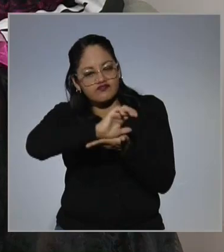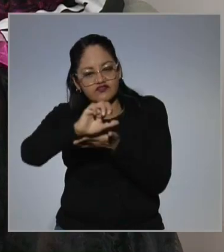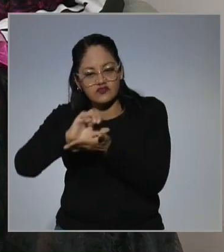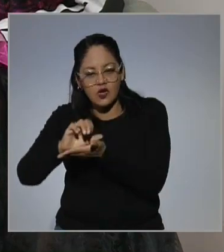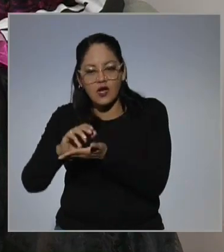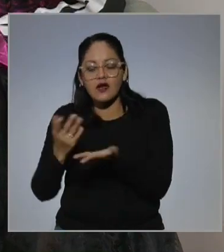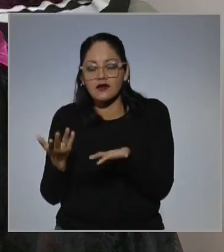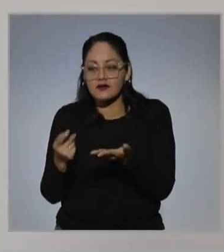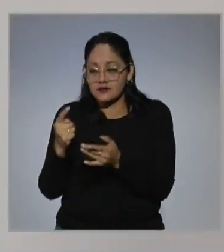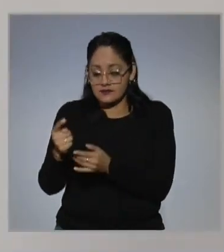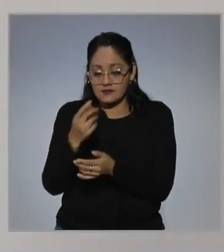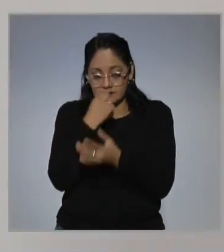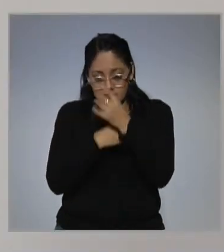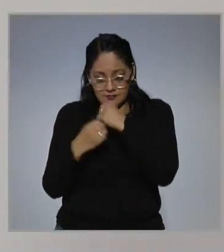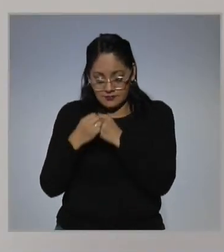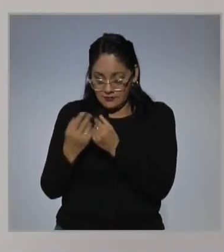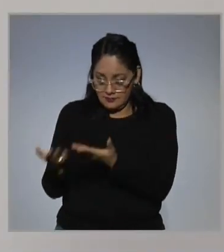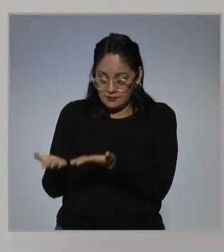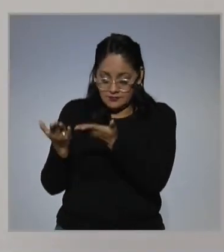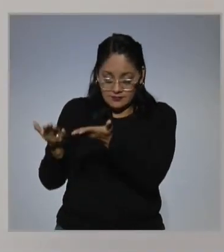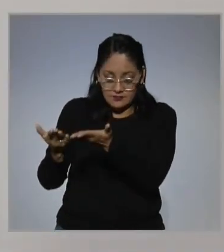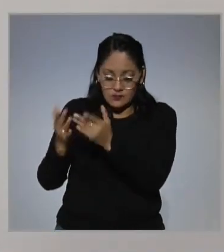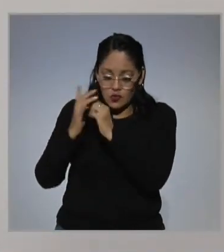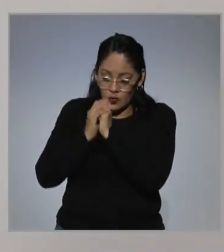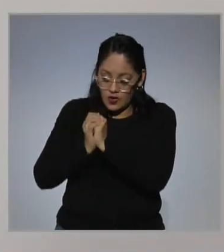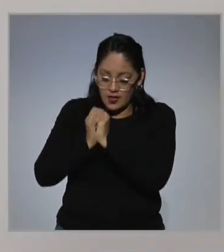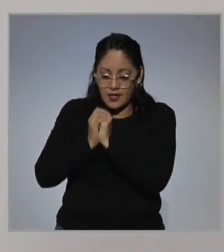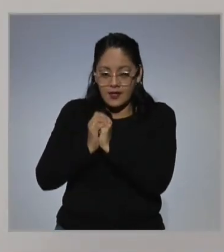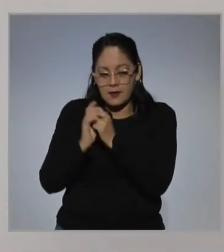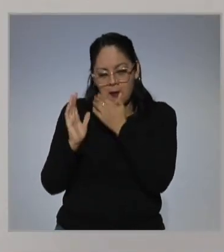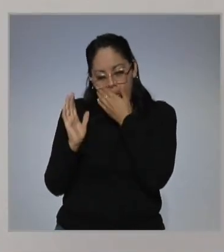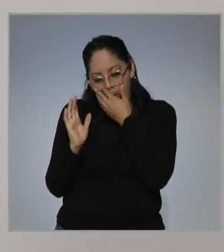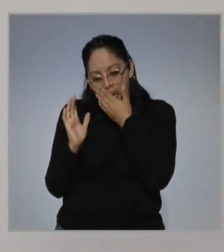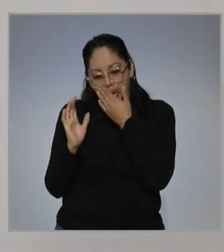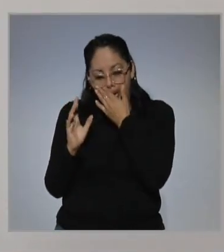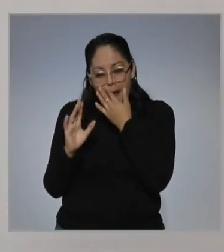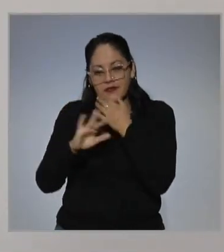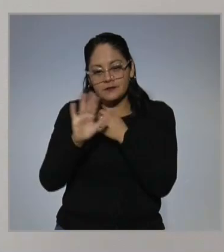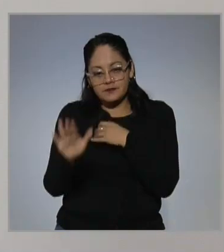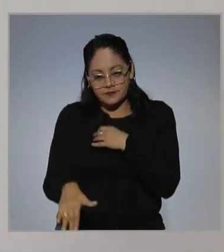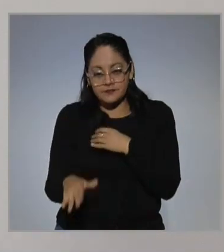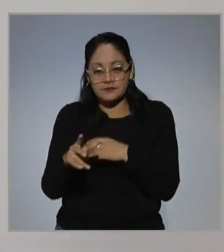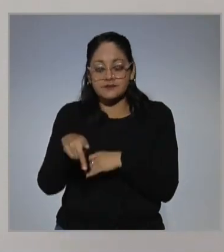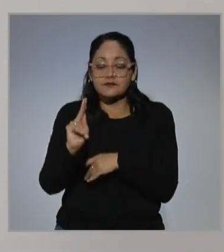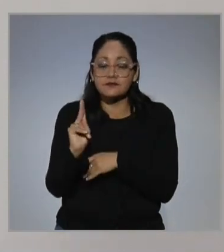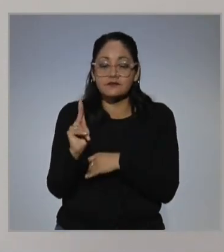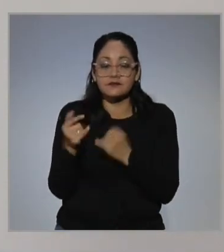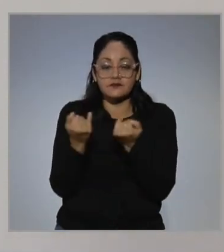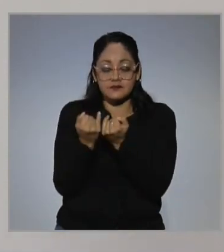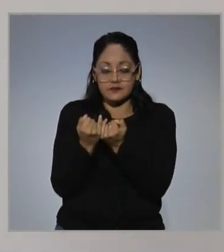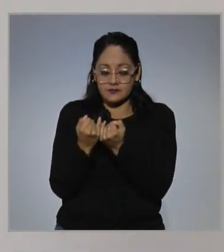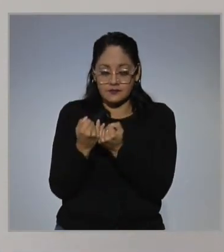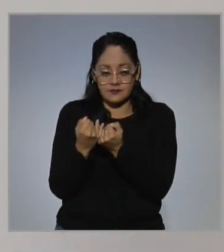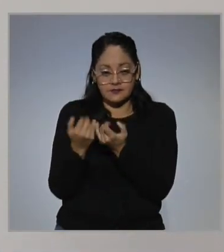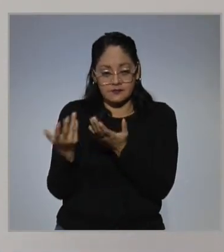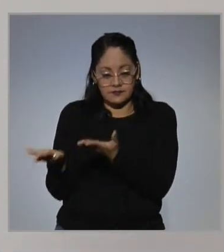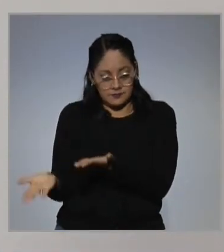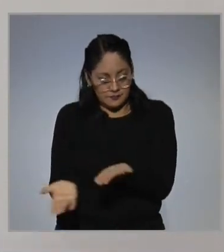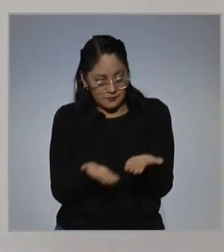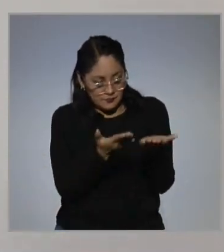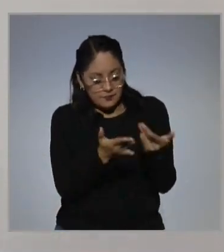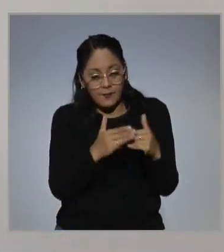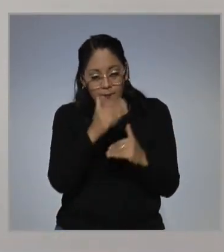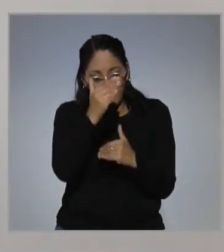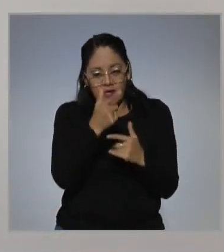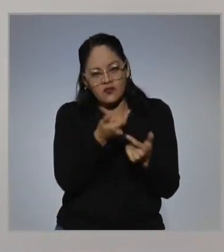no solamente se da de comer a la persona que fue a rezar por el difunto, pero también se les da una comida extra